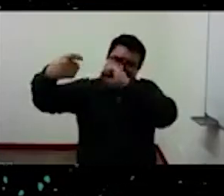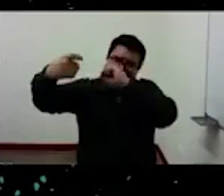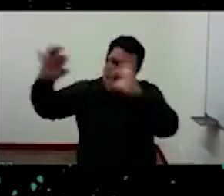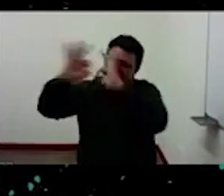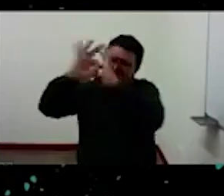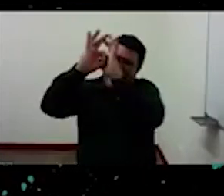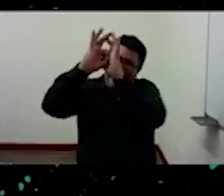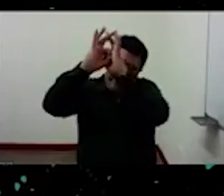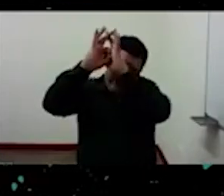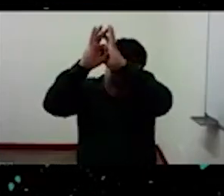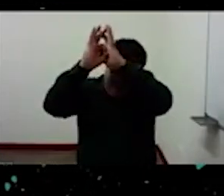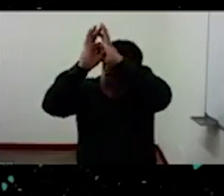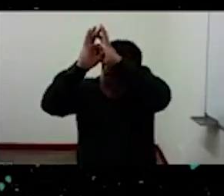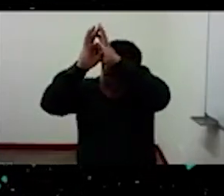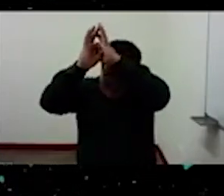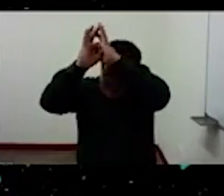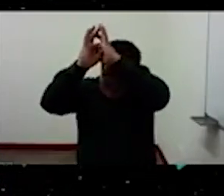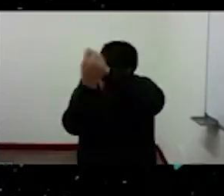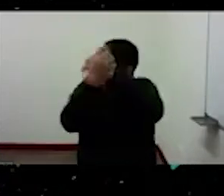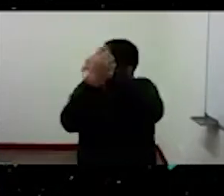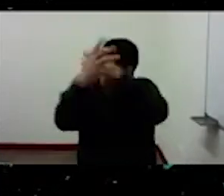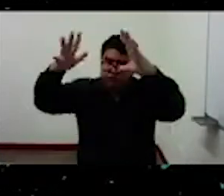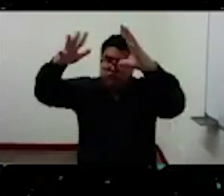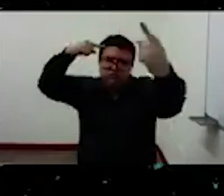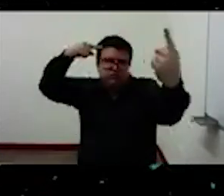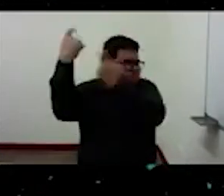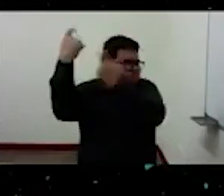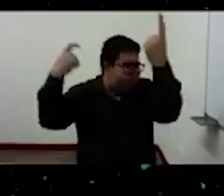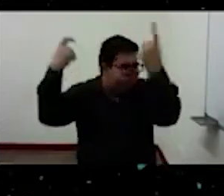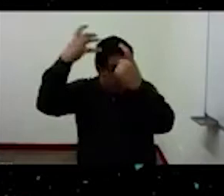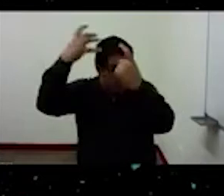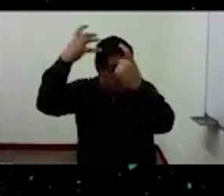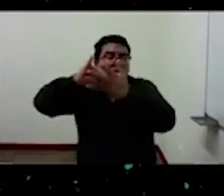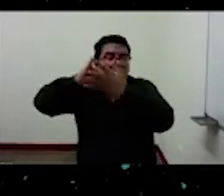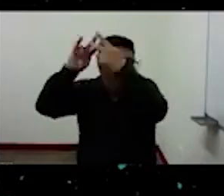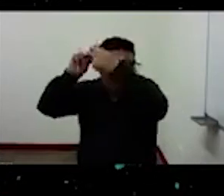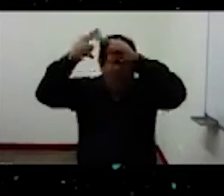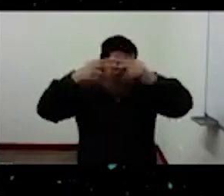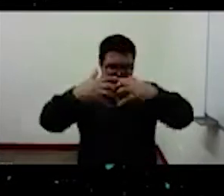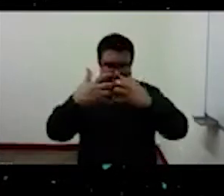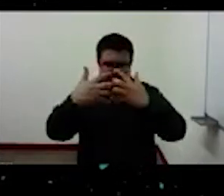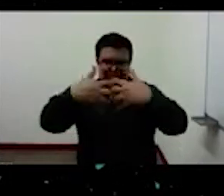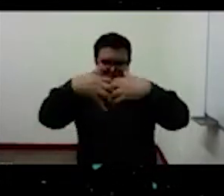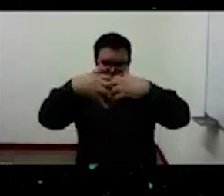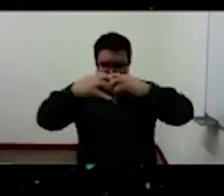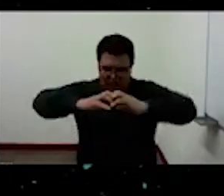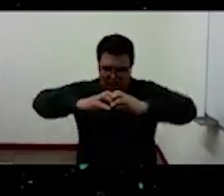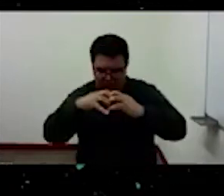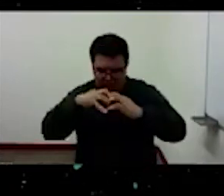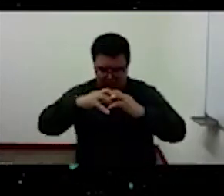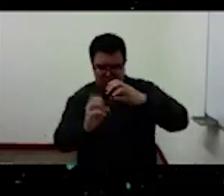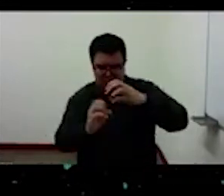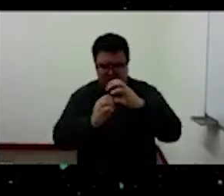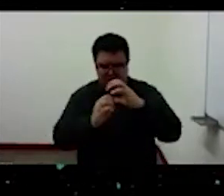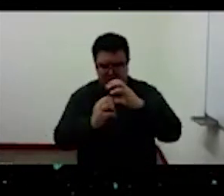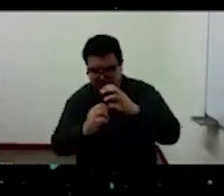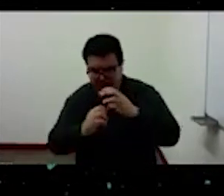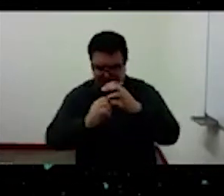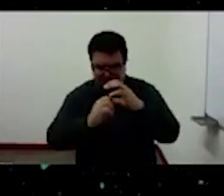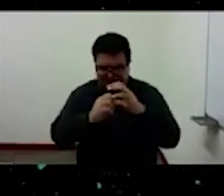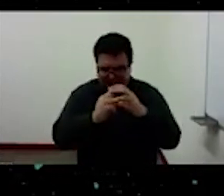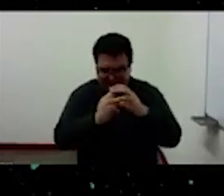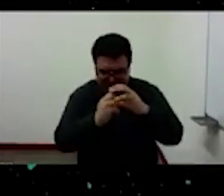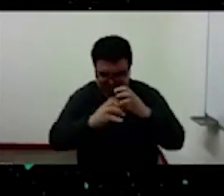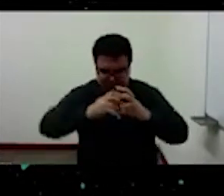surcos profusamente plegados, como nuestros cerebros, como una pepa de durazno, el color se está formando